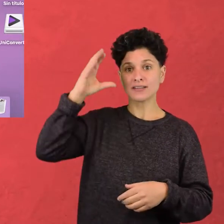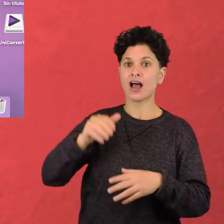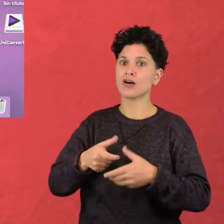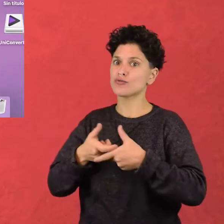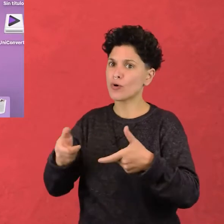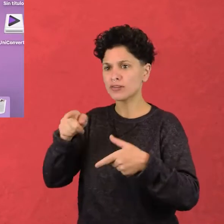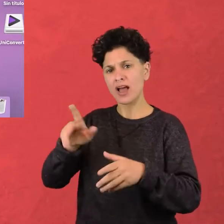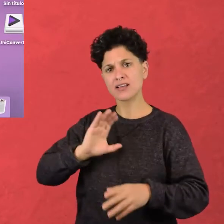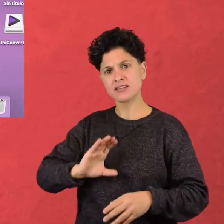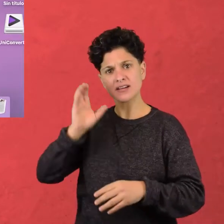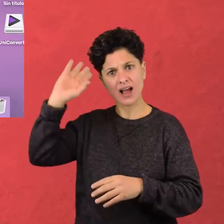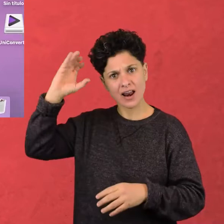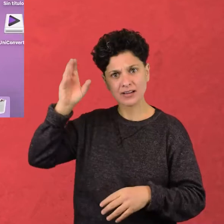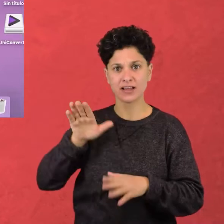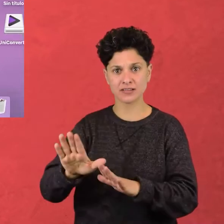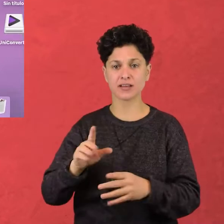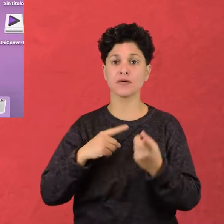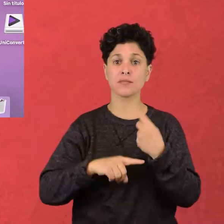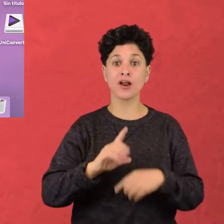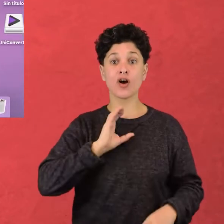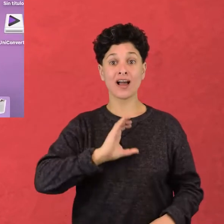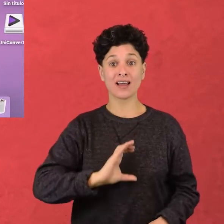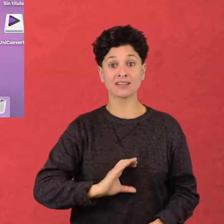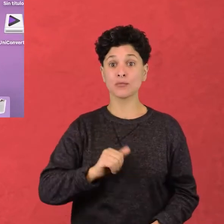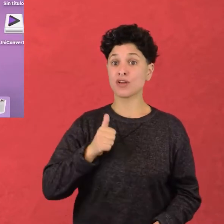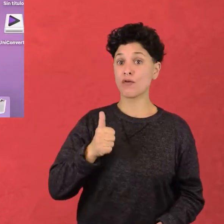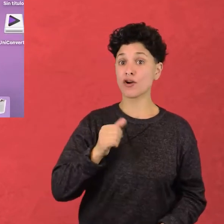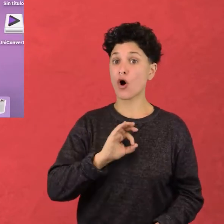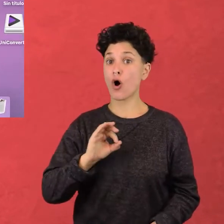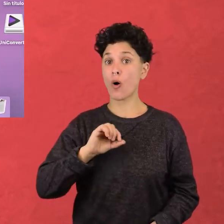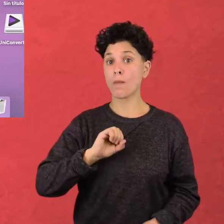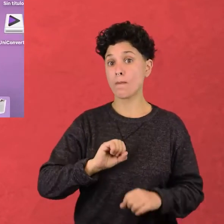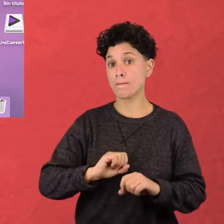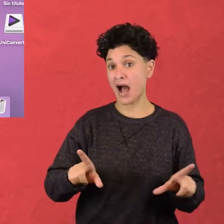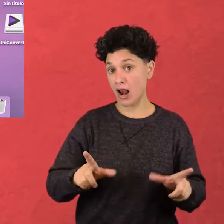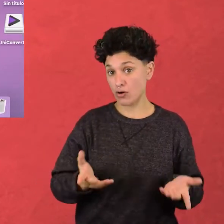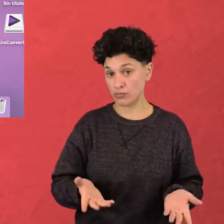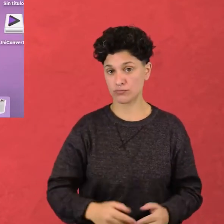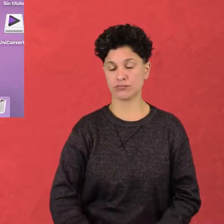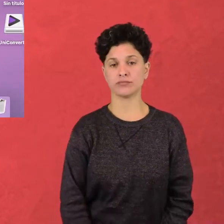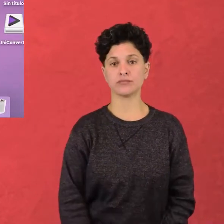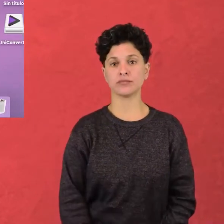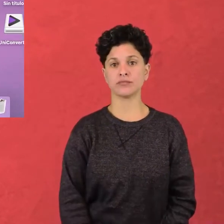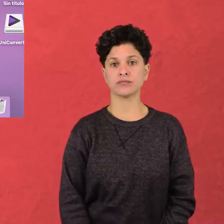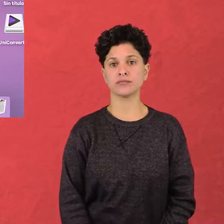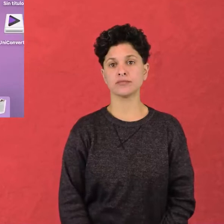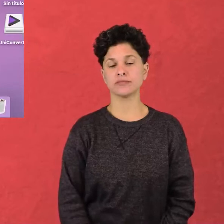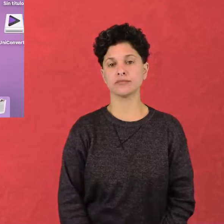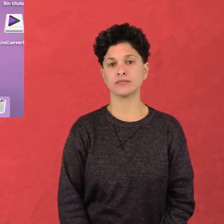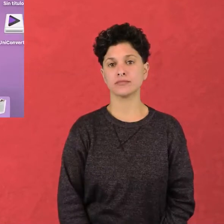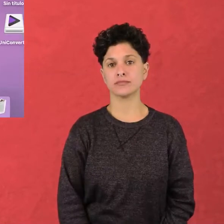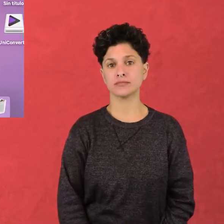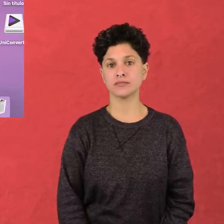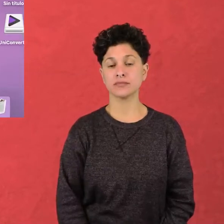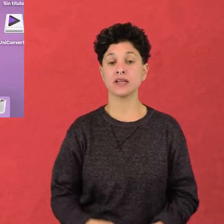bueno o lo contrario, o sea malo. Esto no lo dice, pero lo contrario de bueno es malo. El carácter de todo